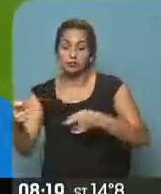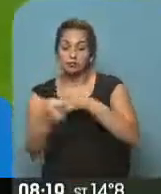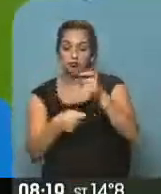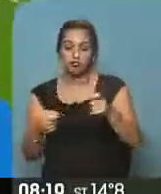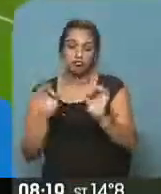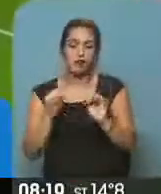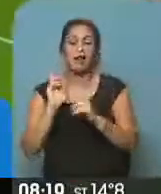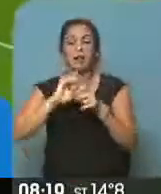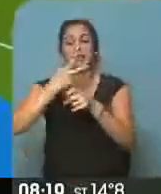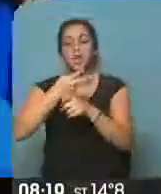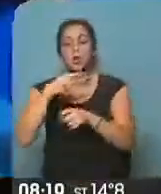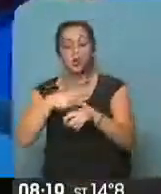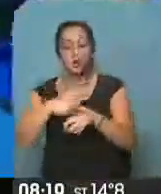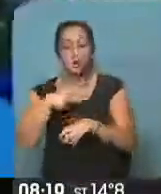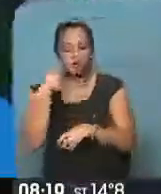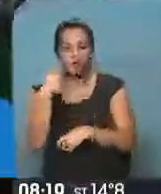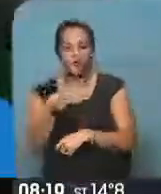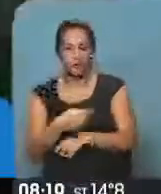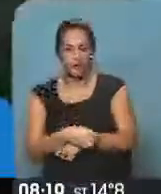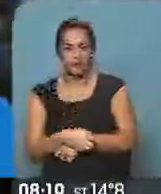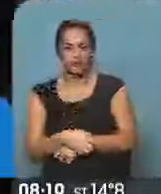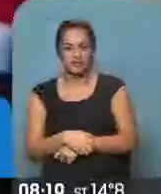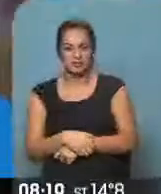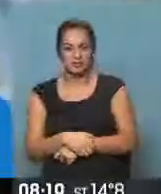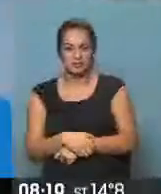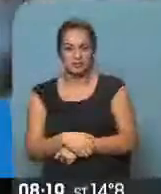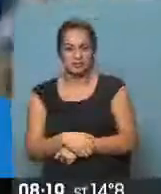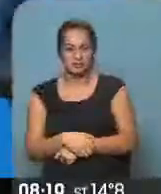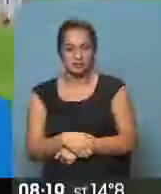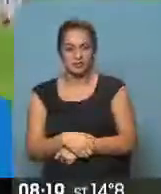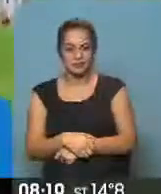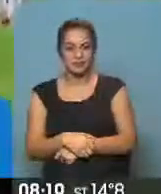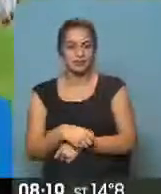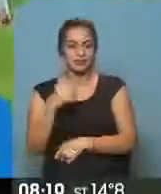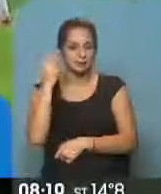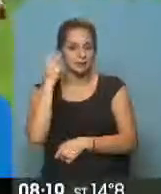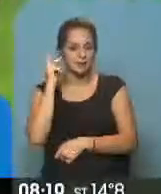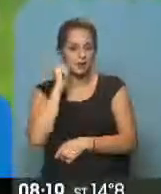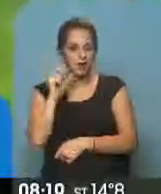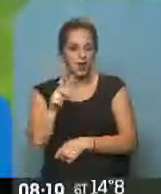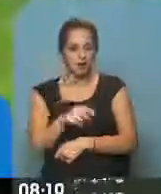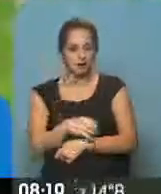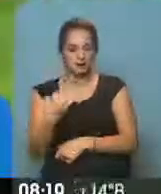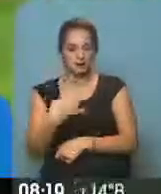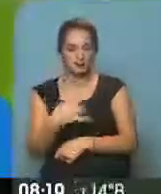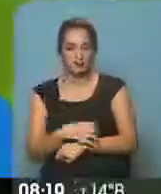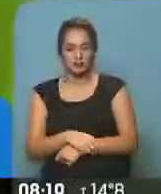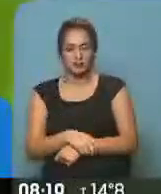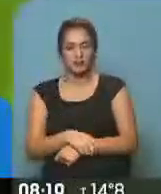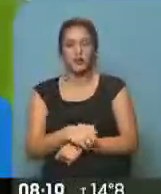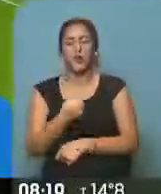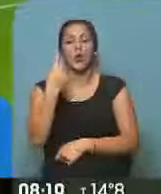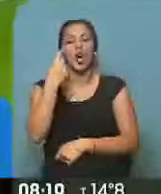en el segundo tiempo, mientras observamos lo que fue otro hat-trick de Leo Messi y un gol de